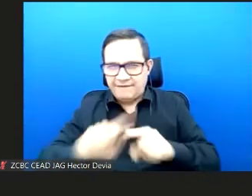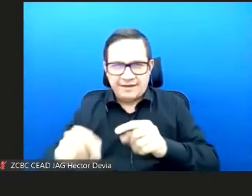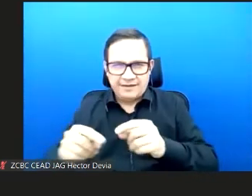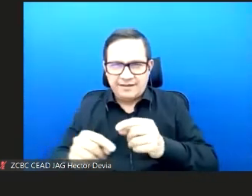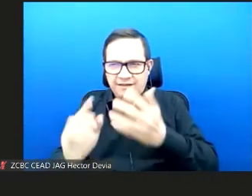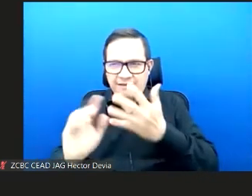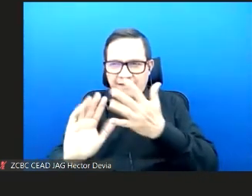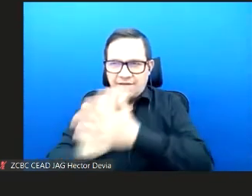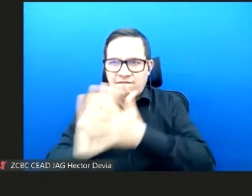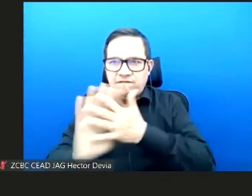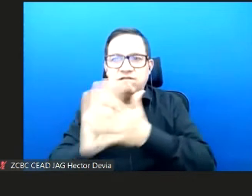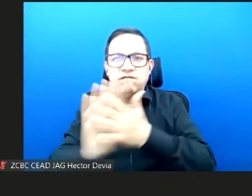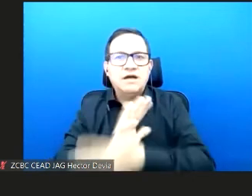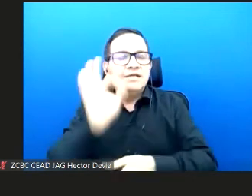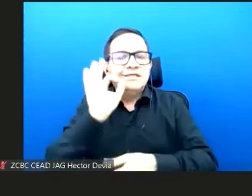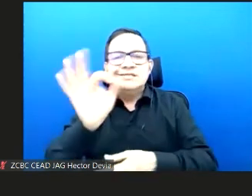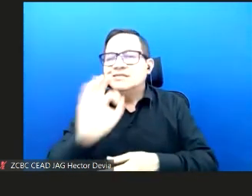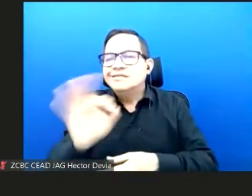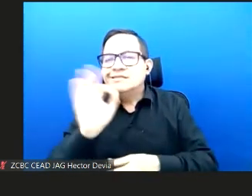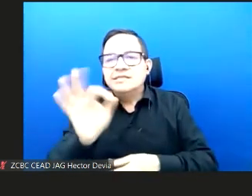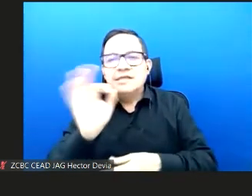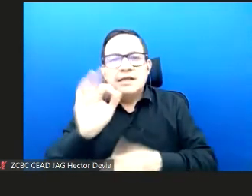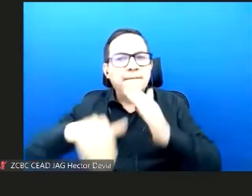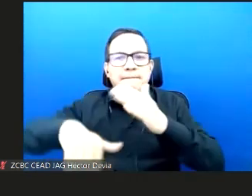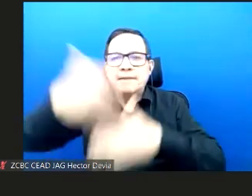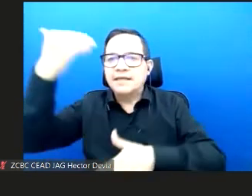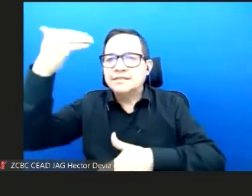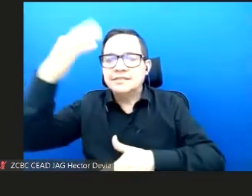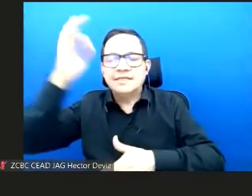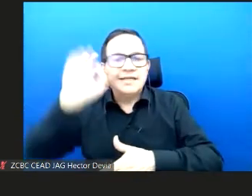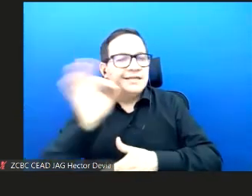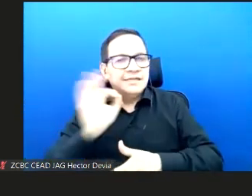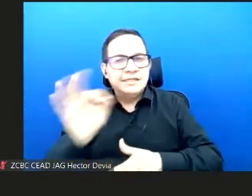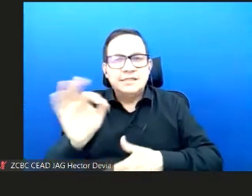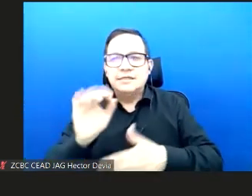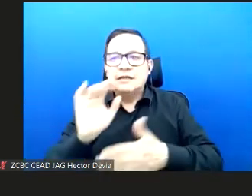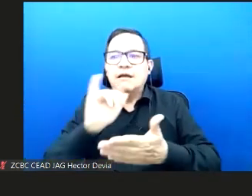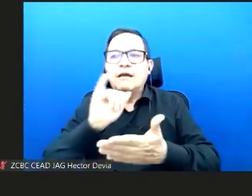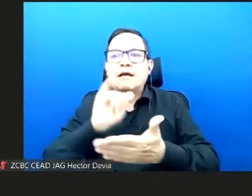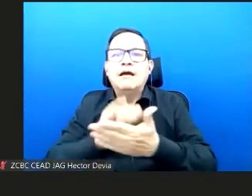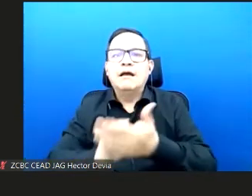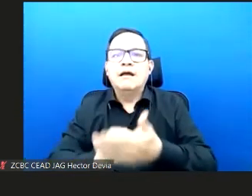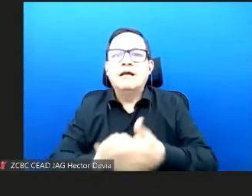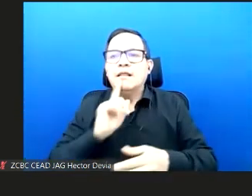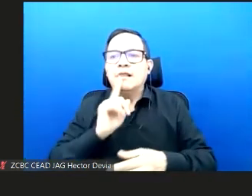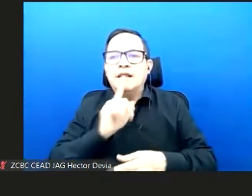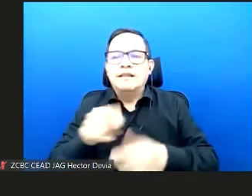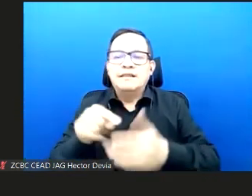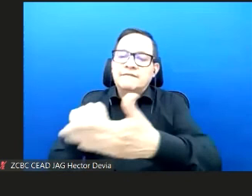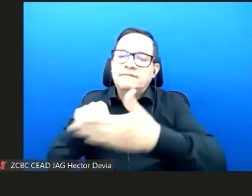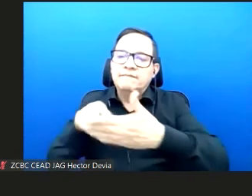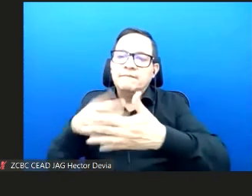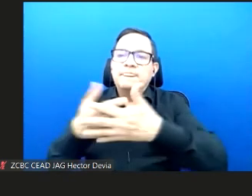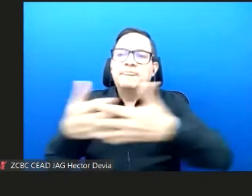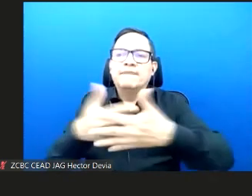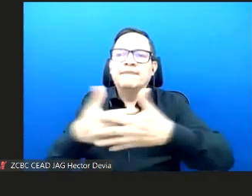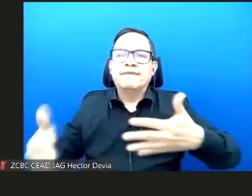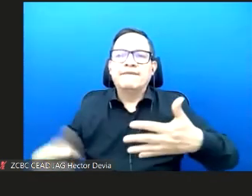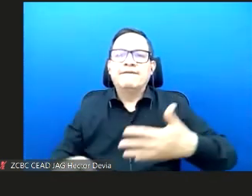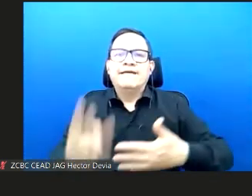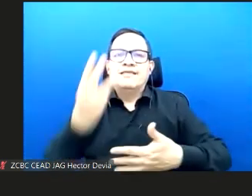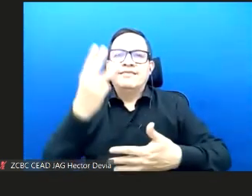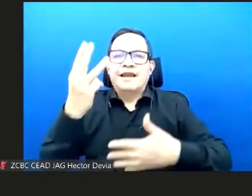partan de empezar a representar el dato que les dé los de las 3